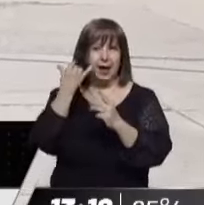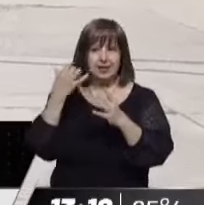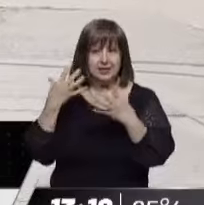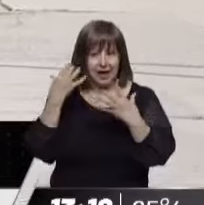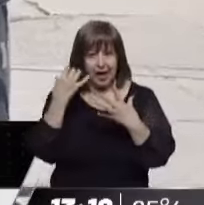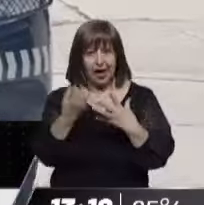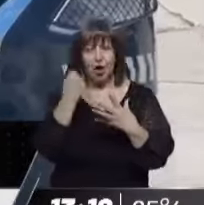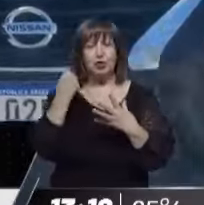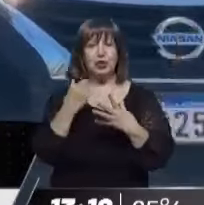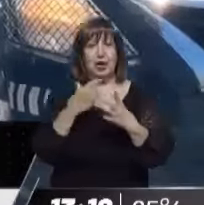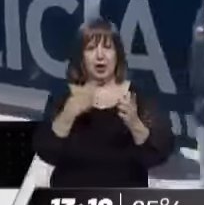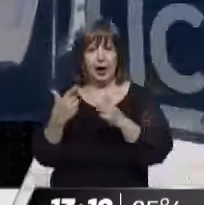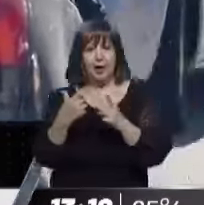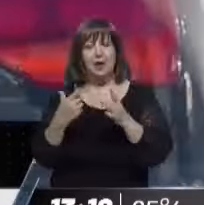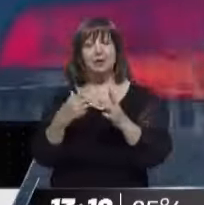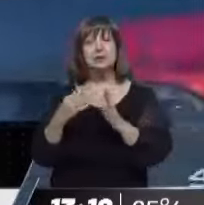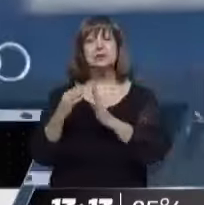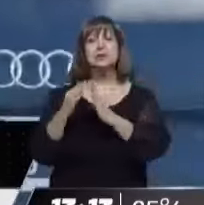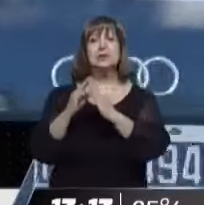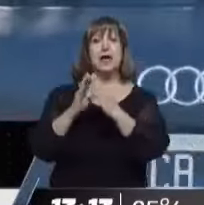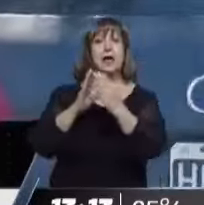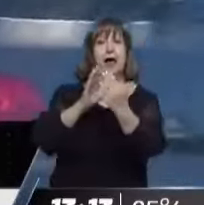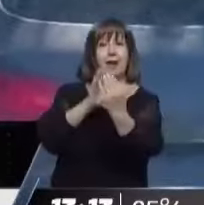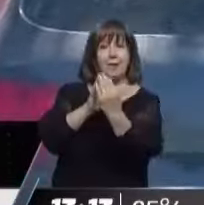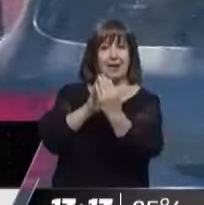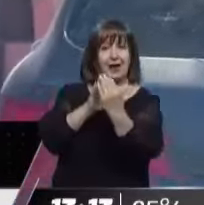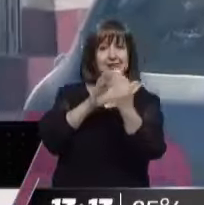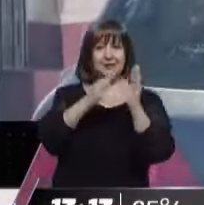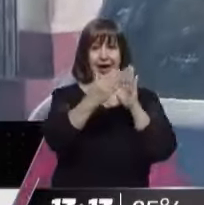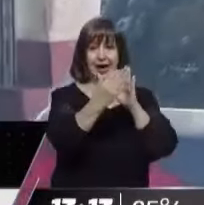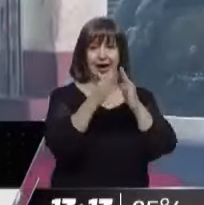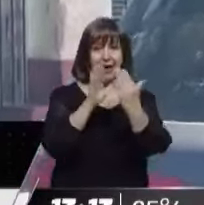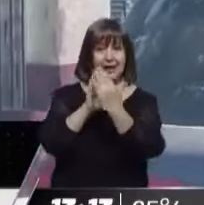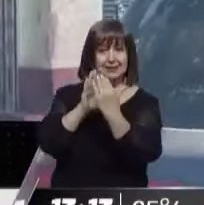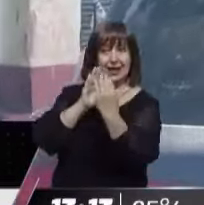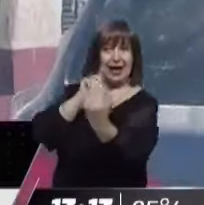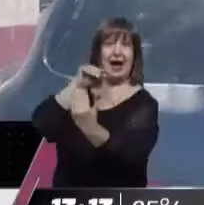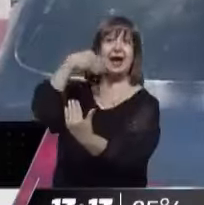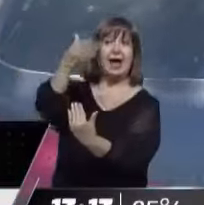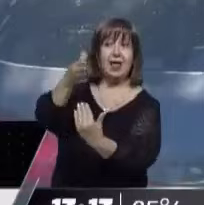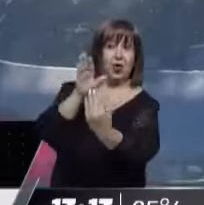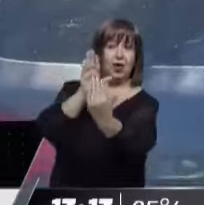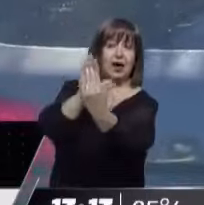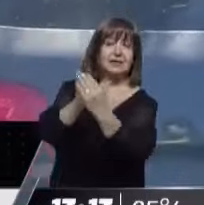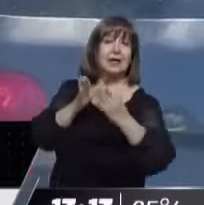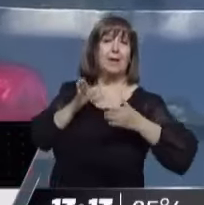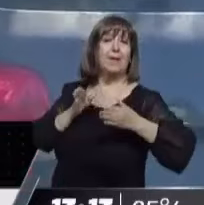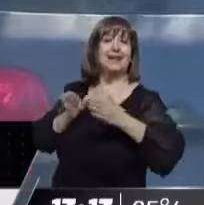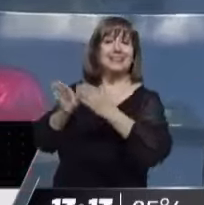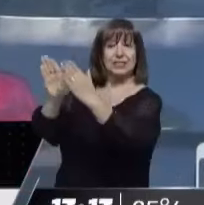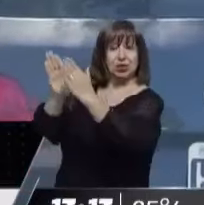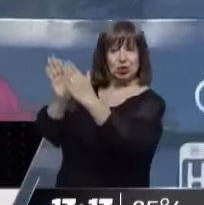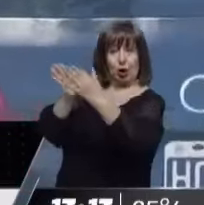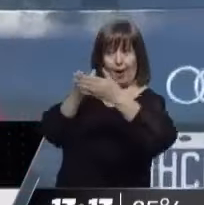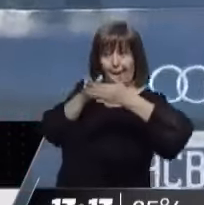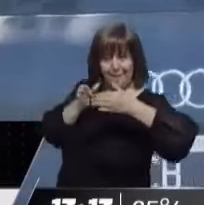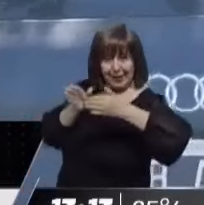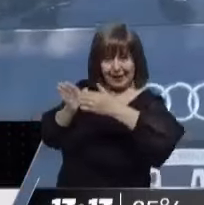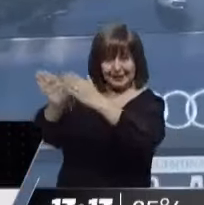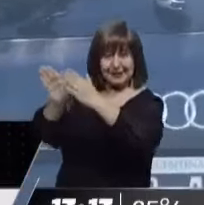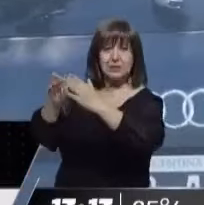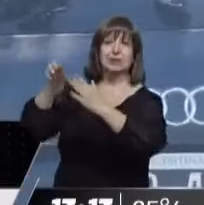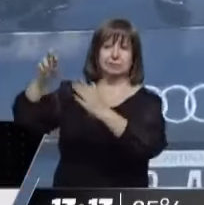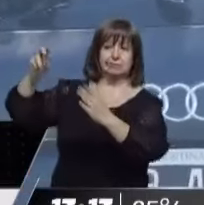vive el padre y la casa de al lado, que es donde también está la policía trabajando, y desde ese pasillo, desde ese lugar, digamos,